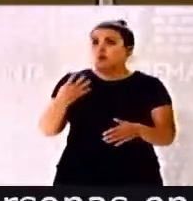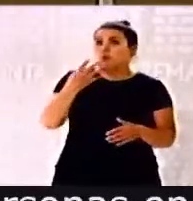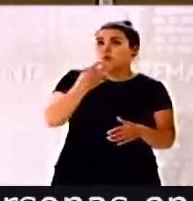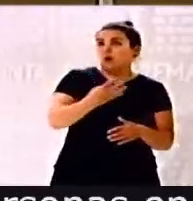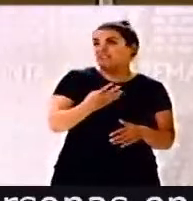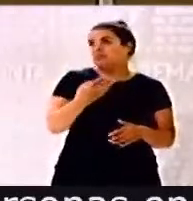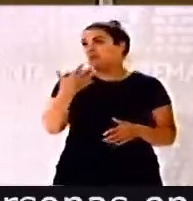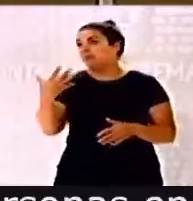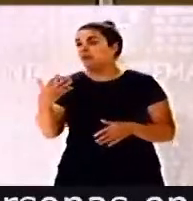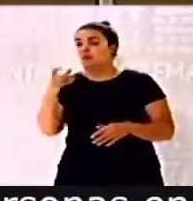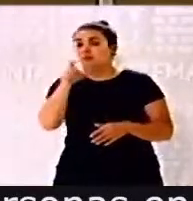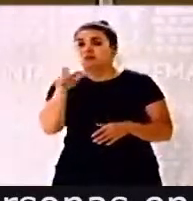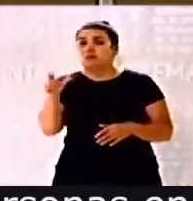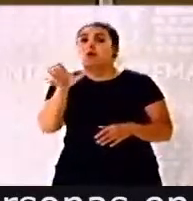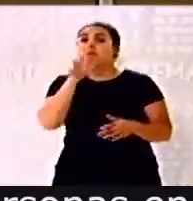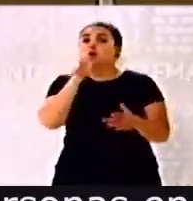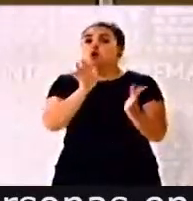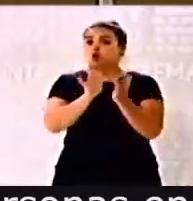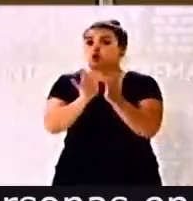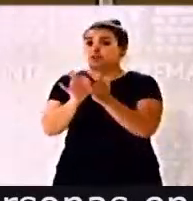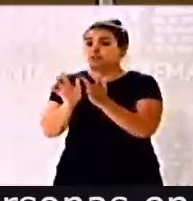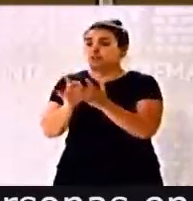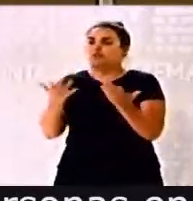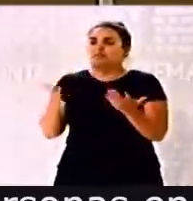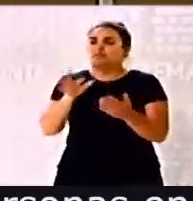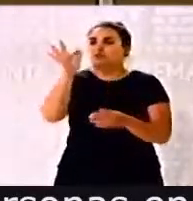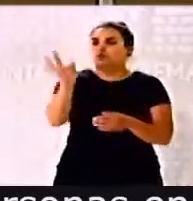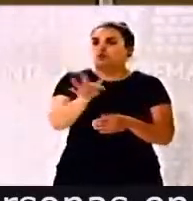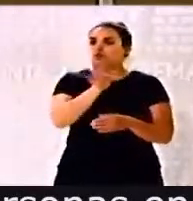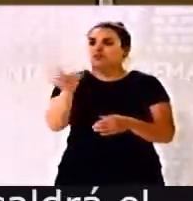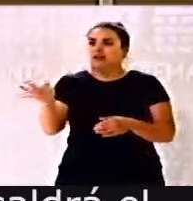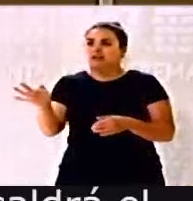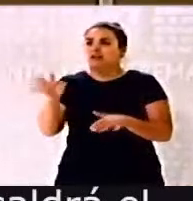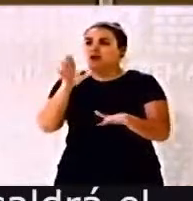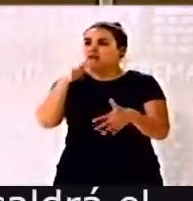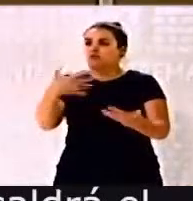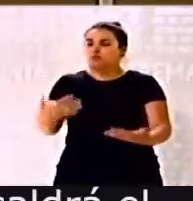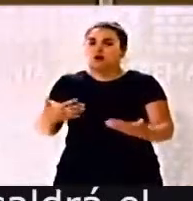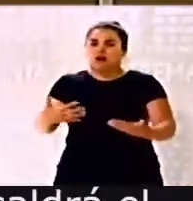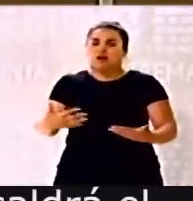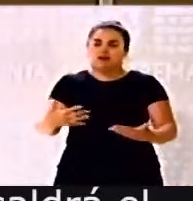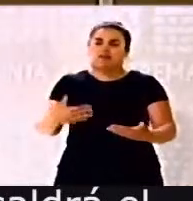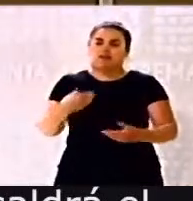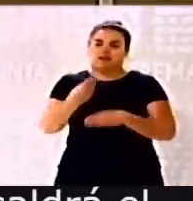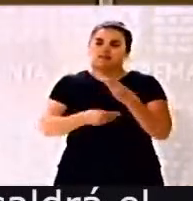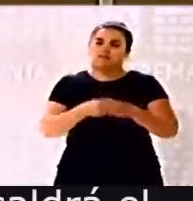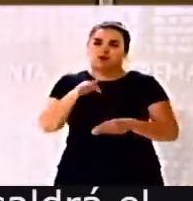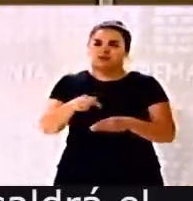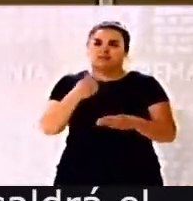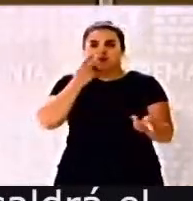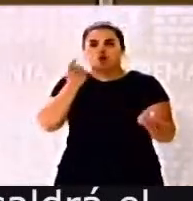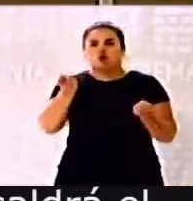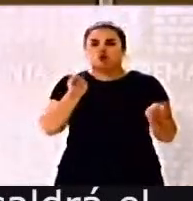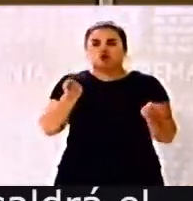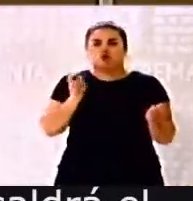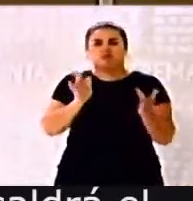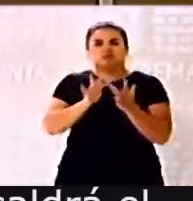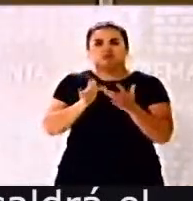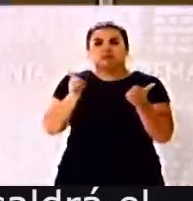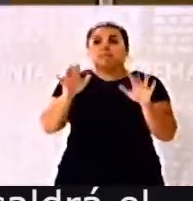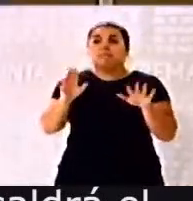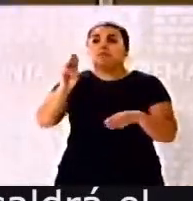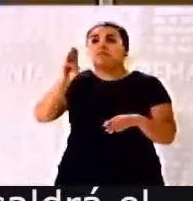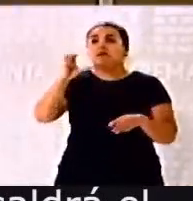4 y 5 y les saldrá el número total de pacientes que podemos tener en este momento en seguimiento más estrecho. Pero con